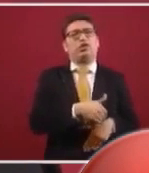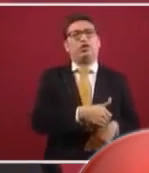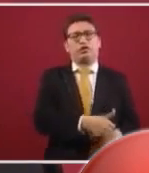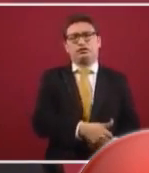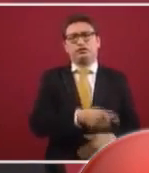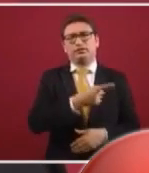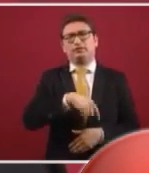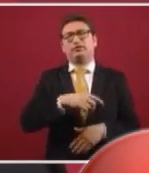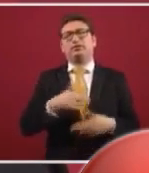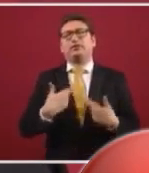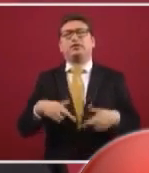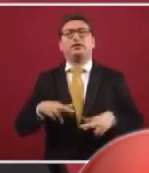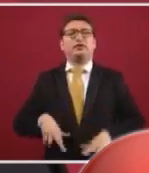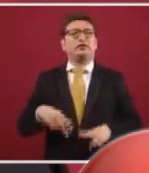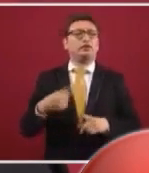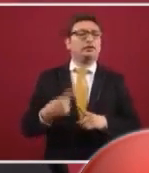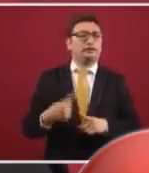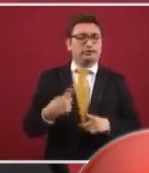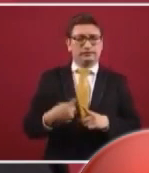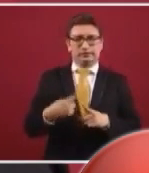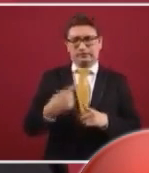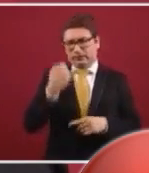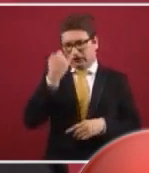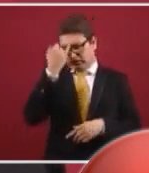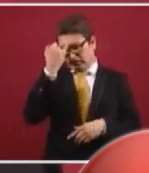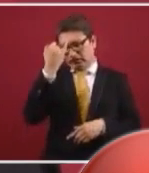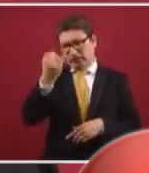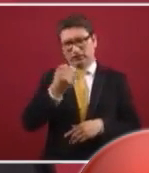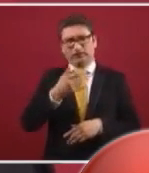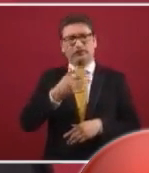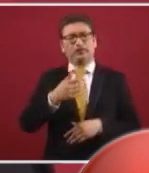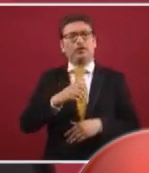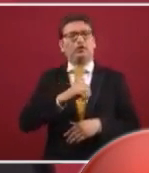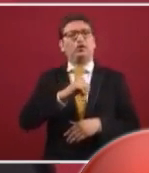de quienes diseñaban esas políticas